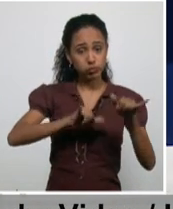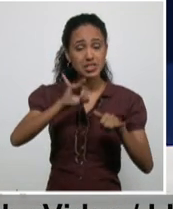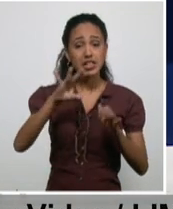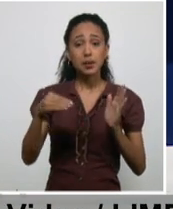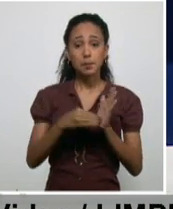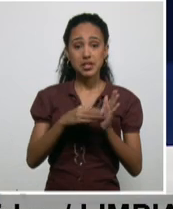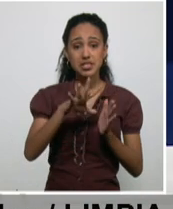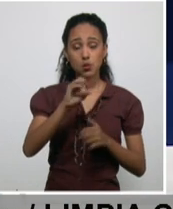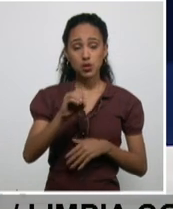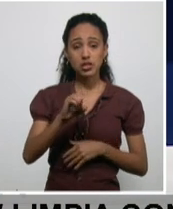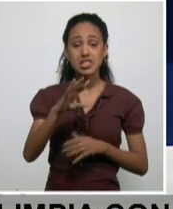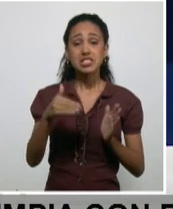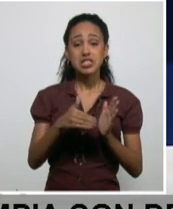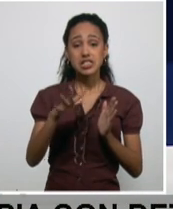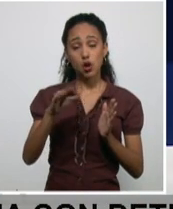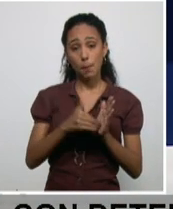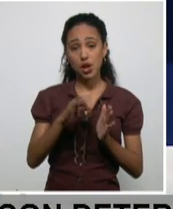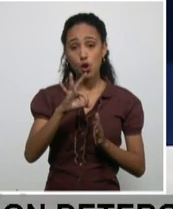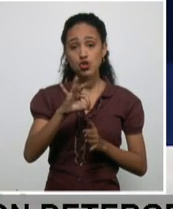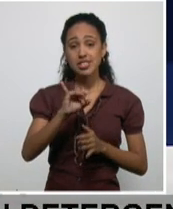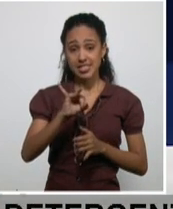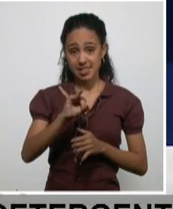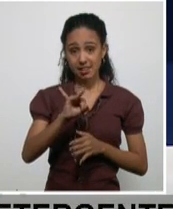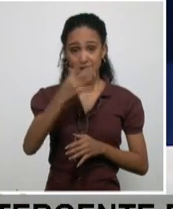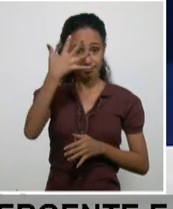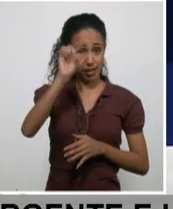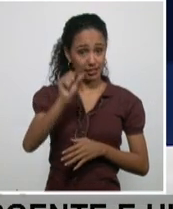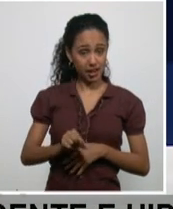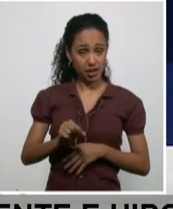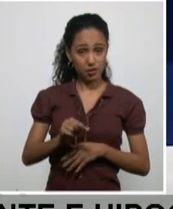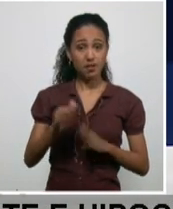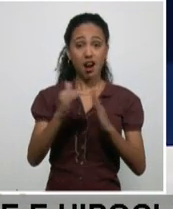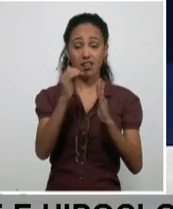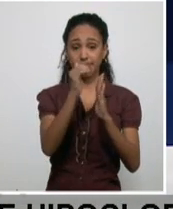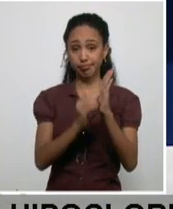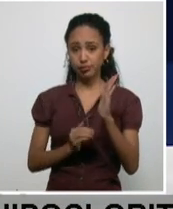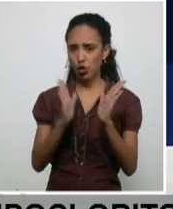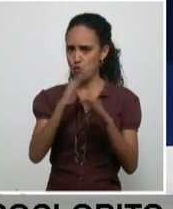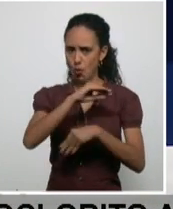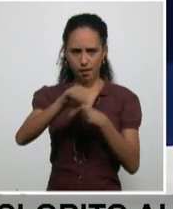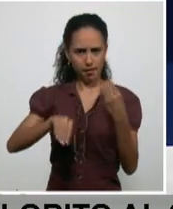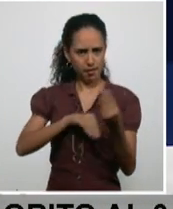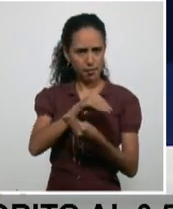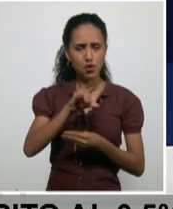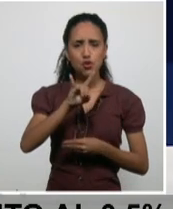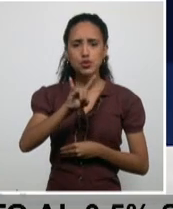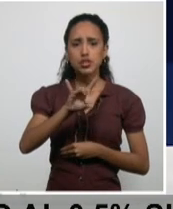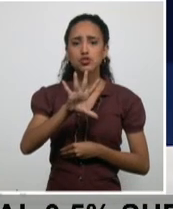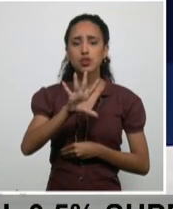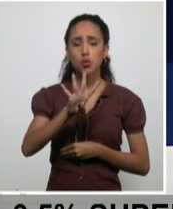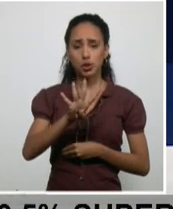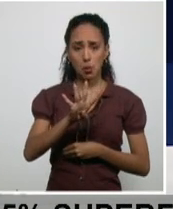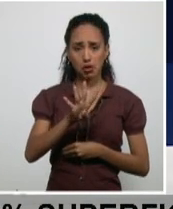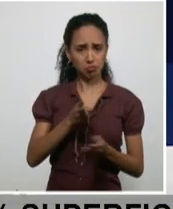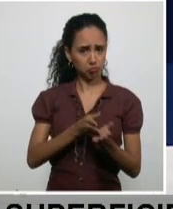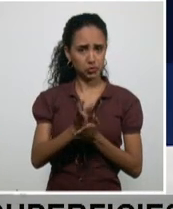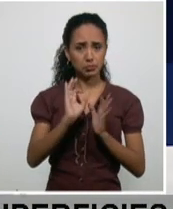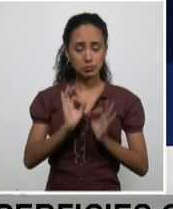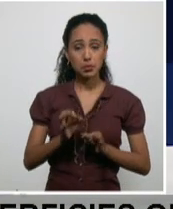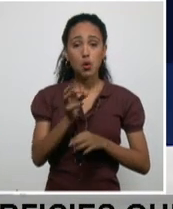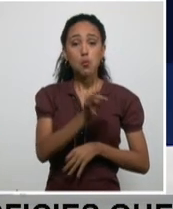y 5.087 extranjeros. En casas de arrendamiento no hay cambio, 954. El